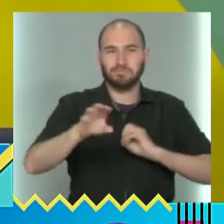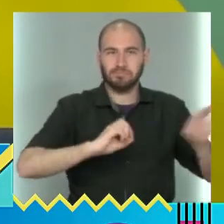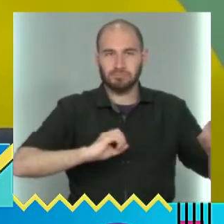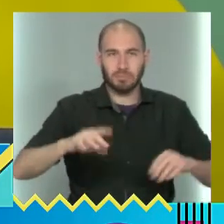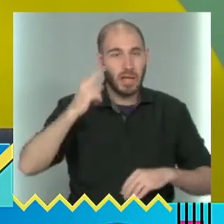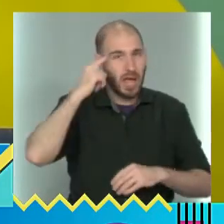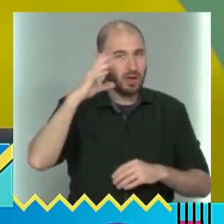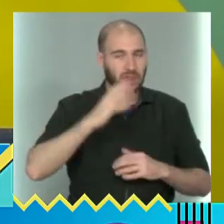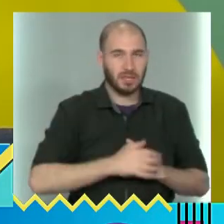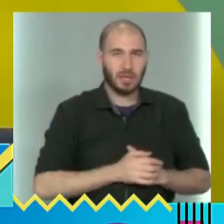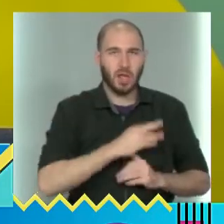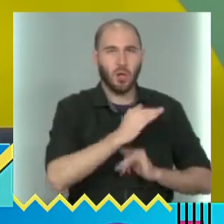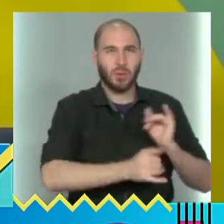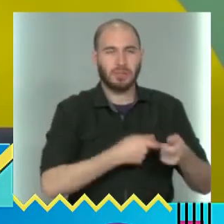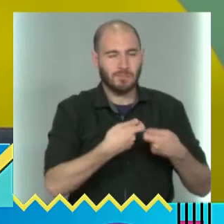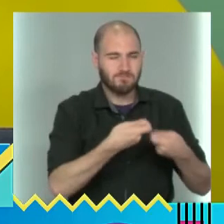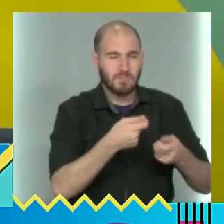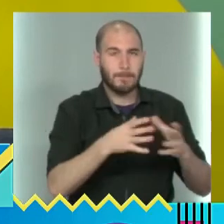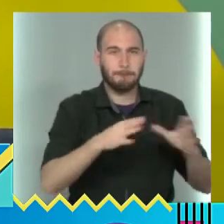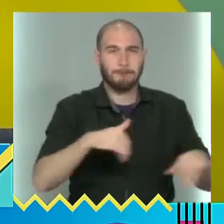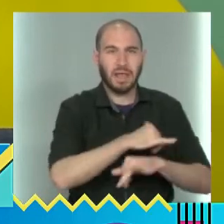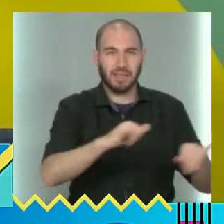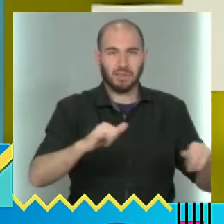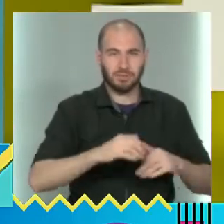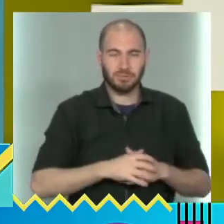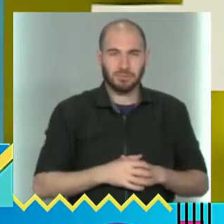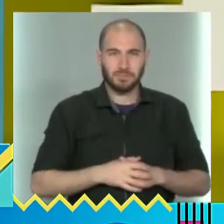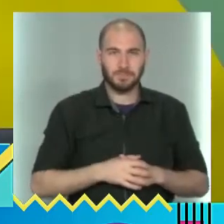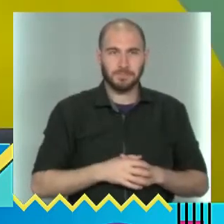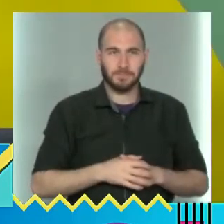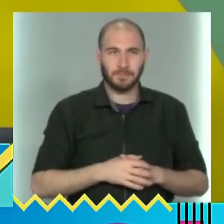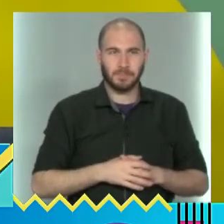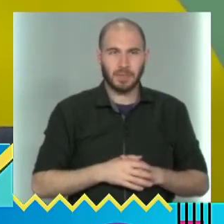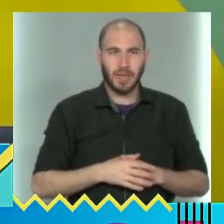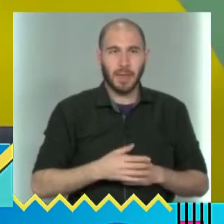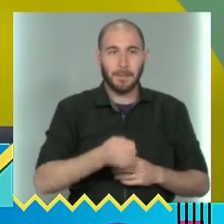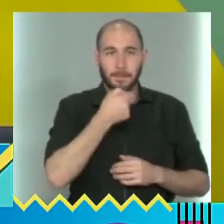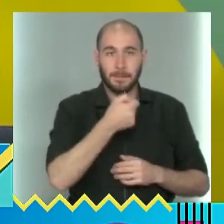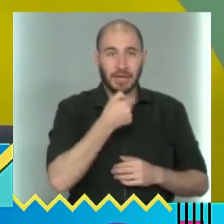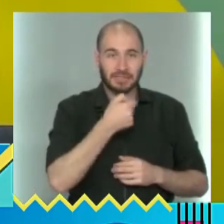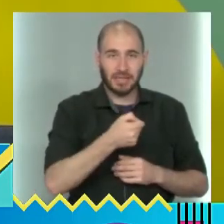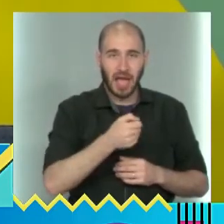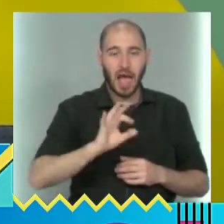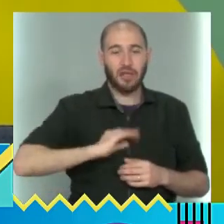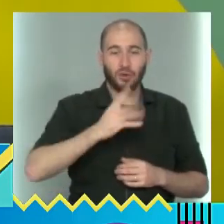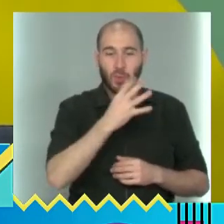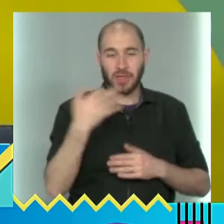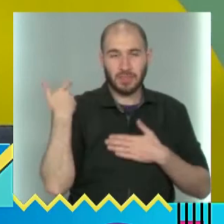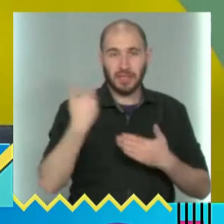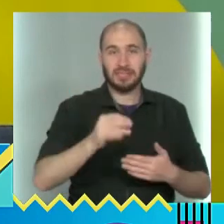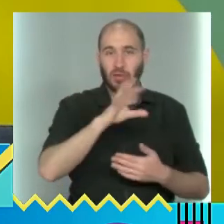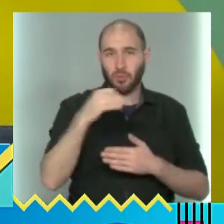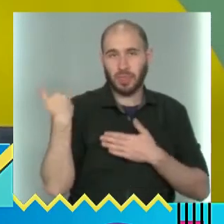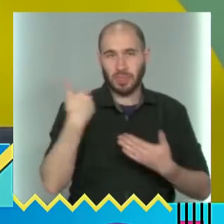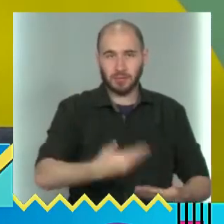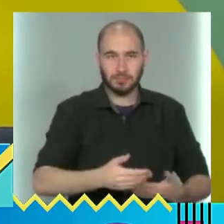que, a ver, hablamos de manipulación mediática. La prensa, de los últimos 40 años, 50